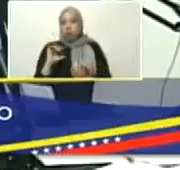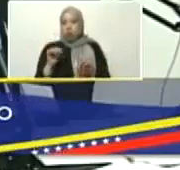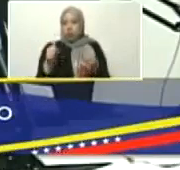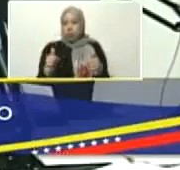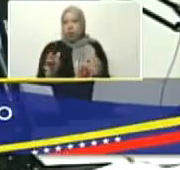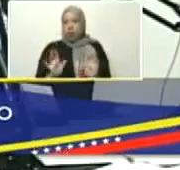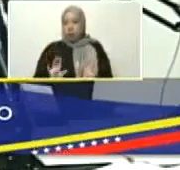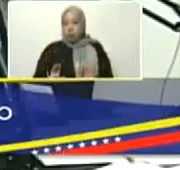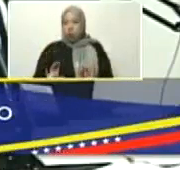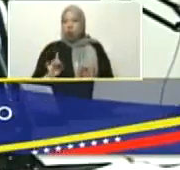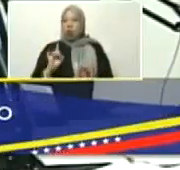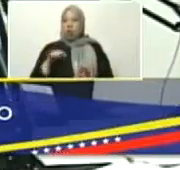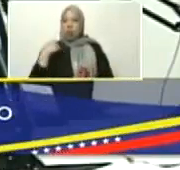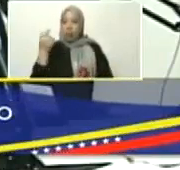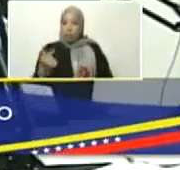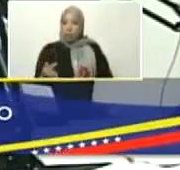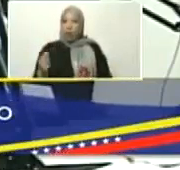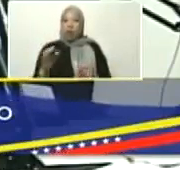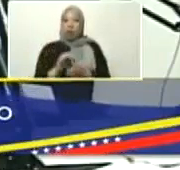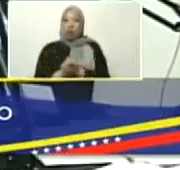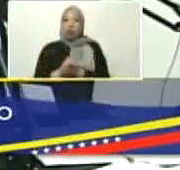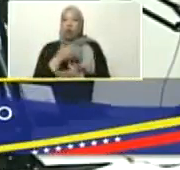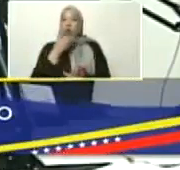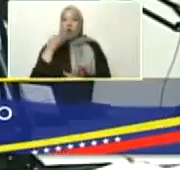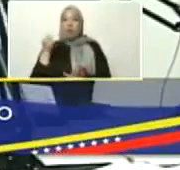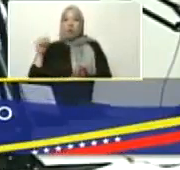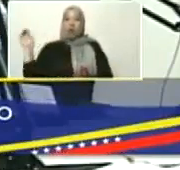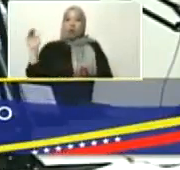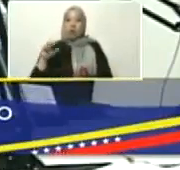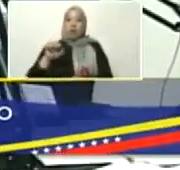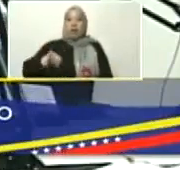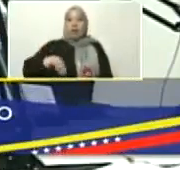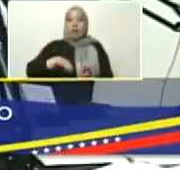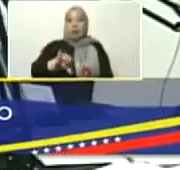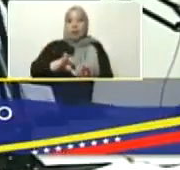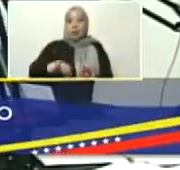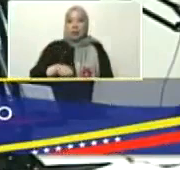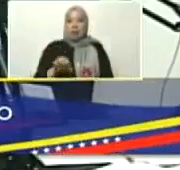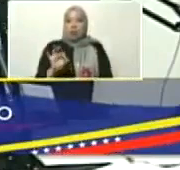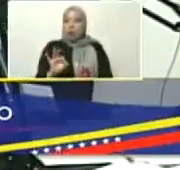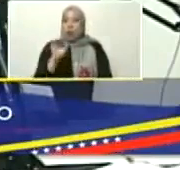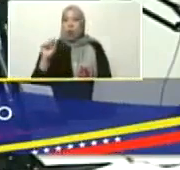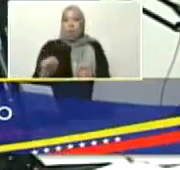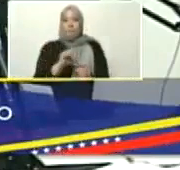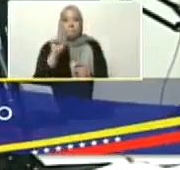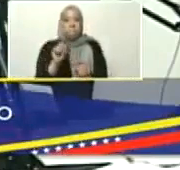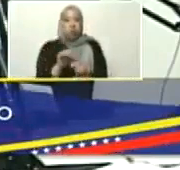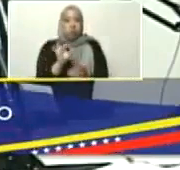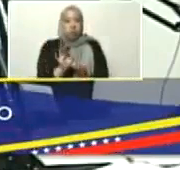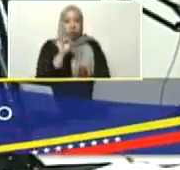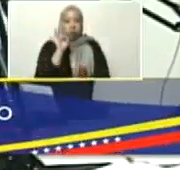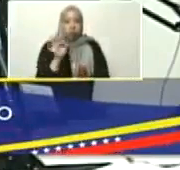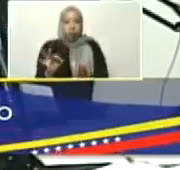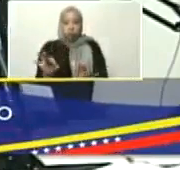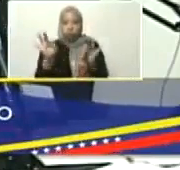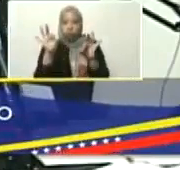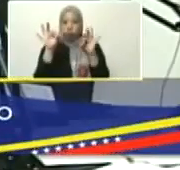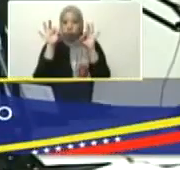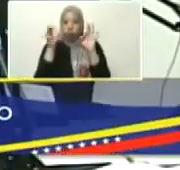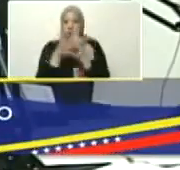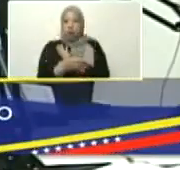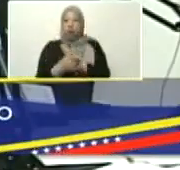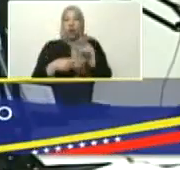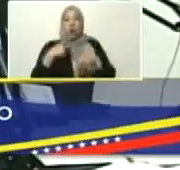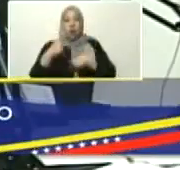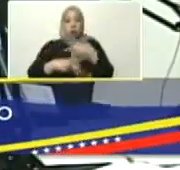ahí, pero después nos vamos a traer lo mejor de la salsa del mundo. Lo más selecto. Y de ahí vamos, mira, a producir